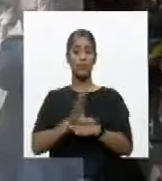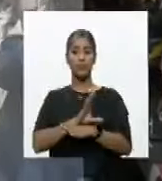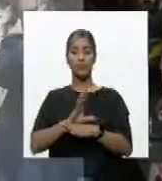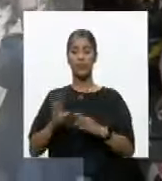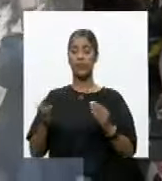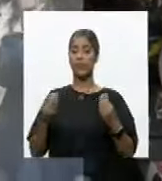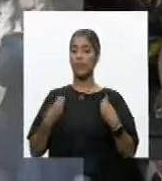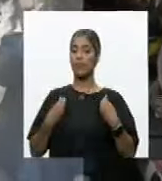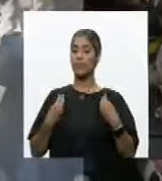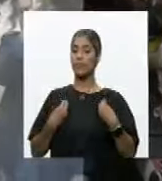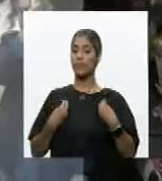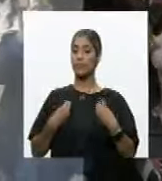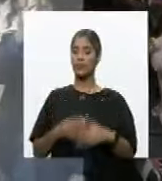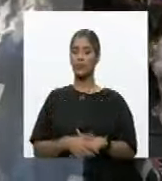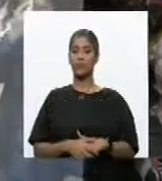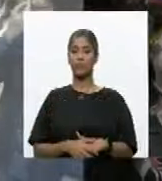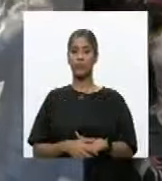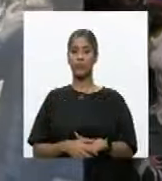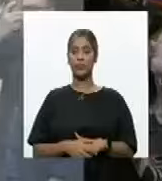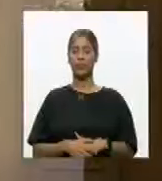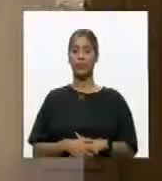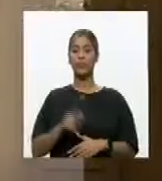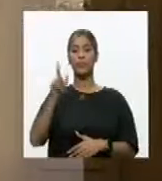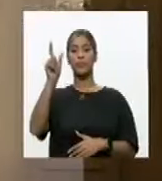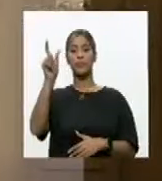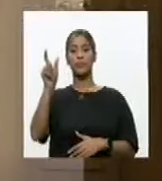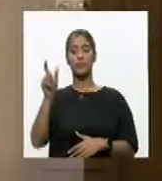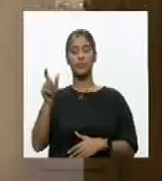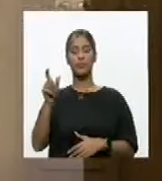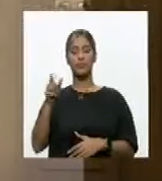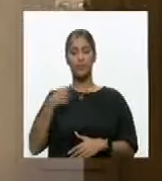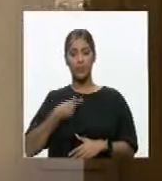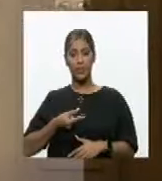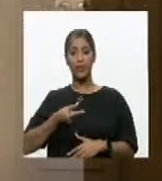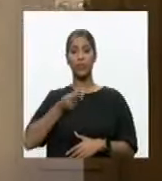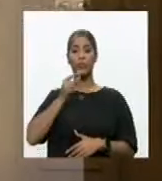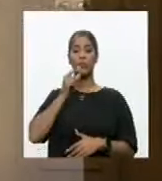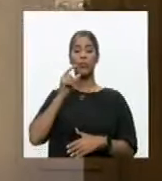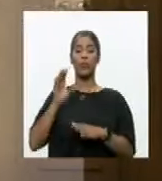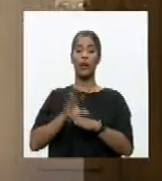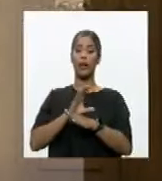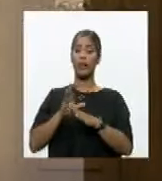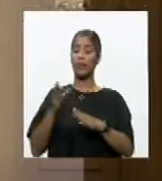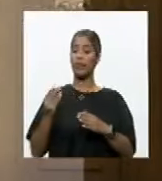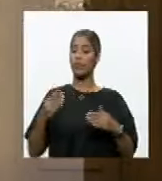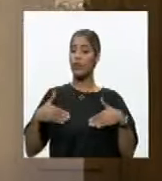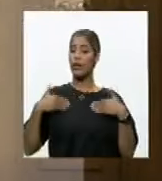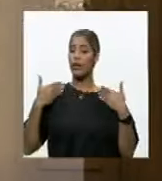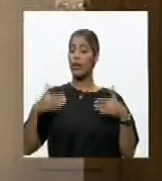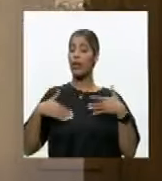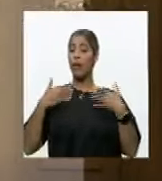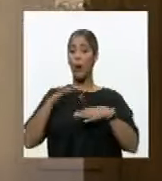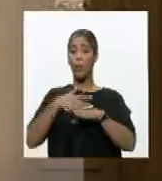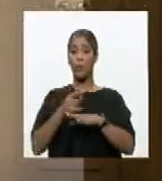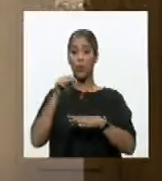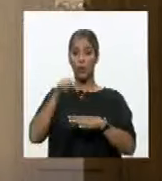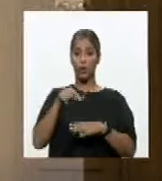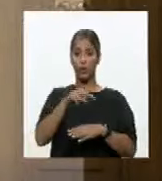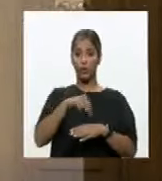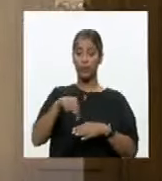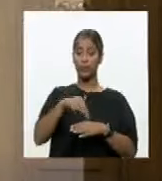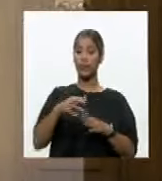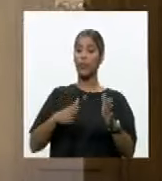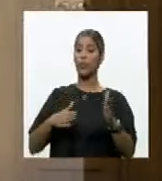la vida. San Benito, échate un palo y canta con alegría, que en Motatán